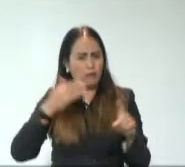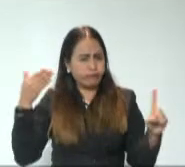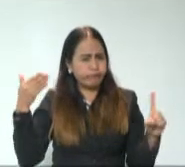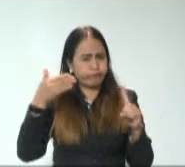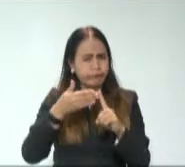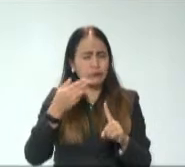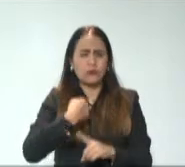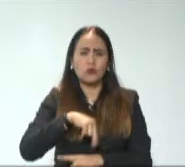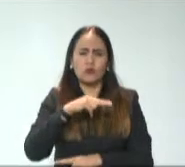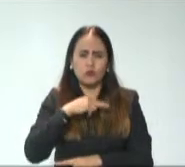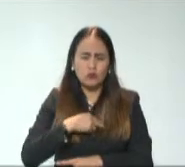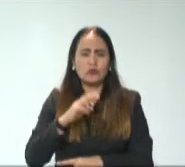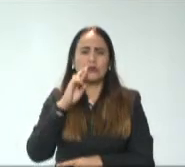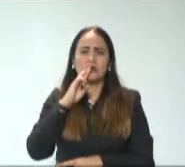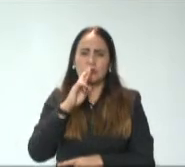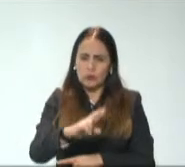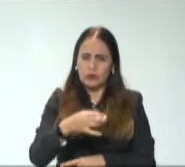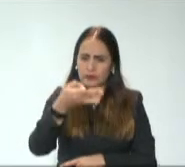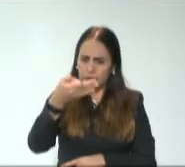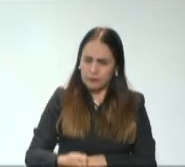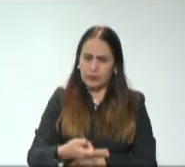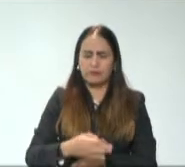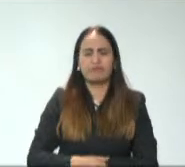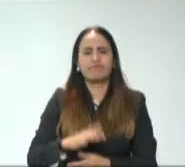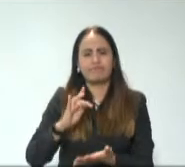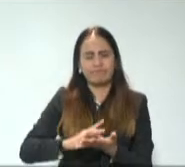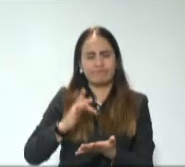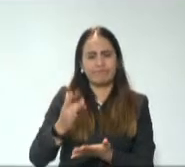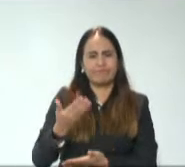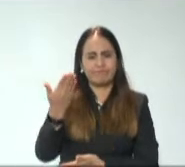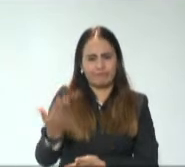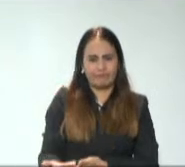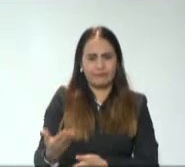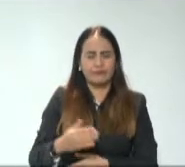estar todos respondiendo Muchas gracias